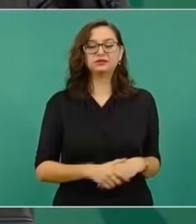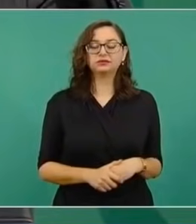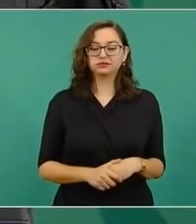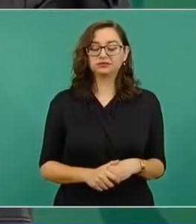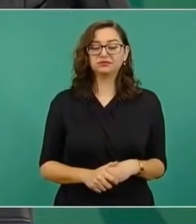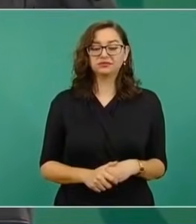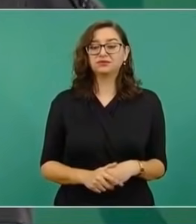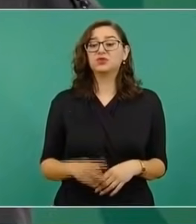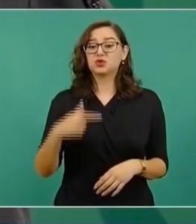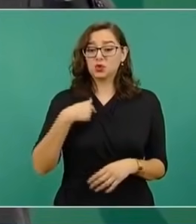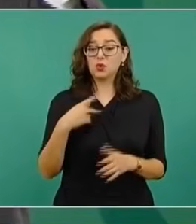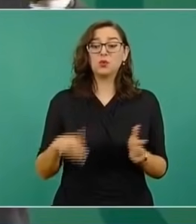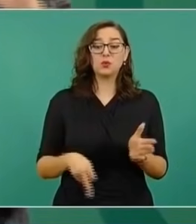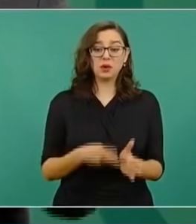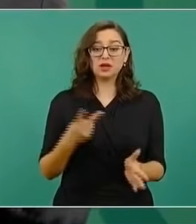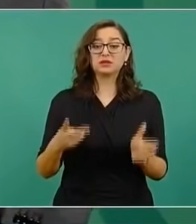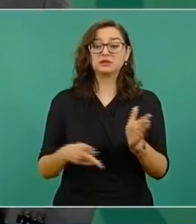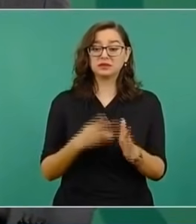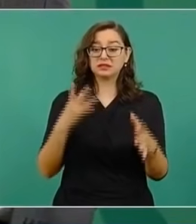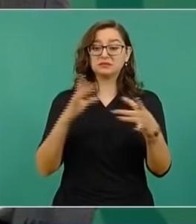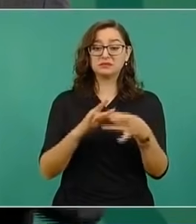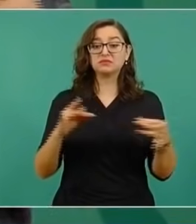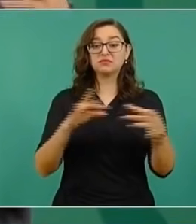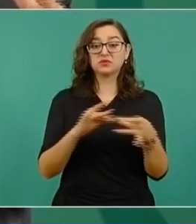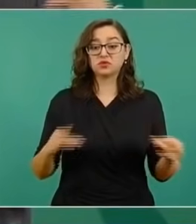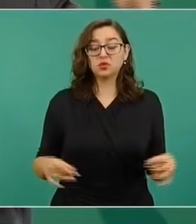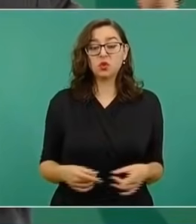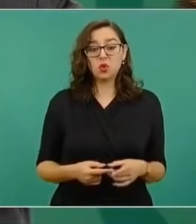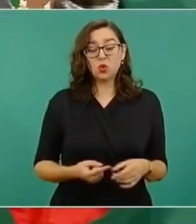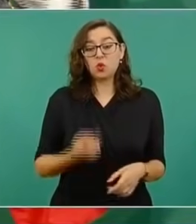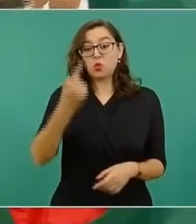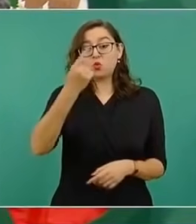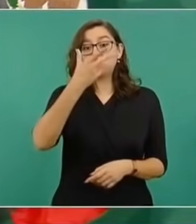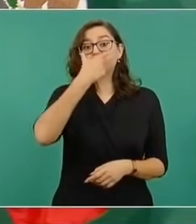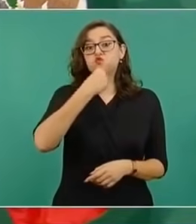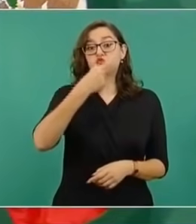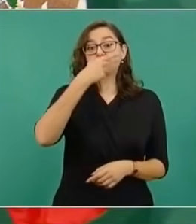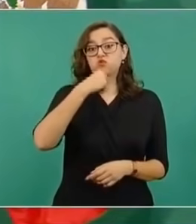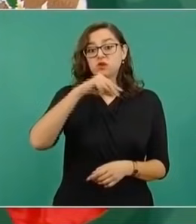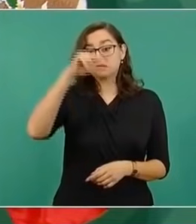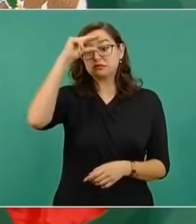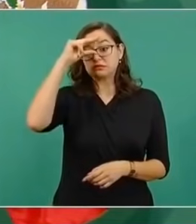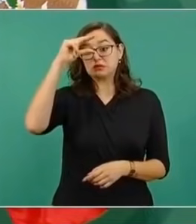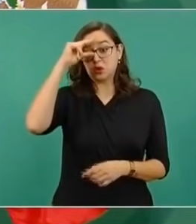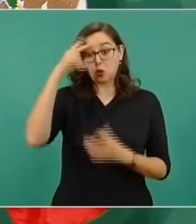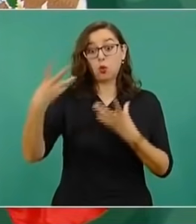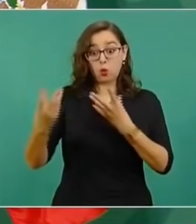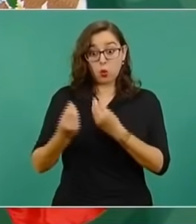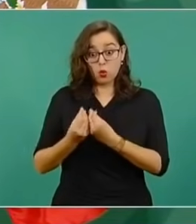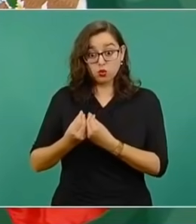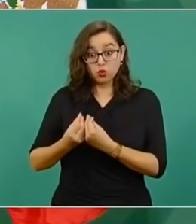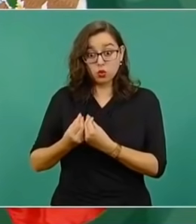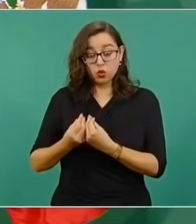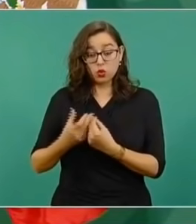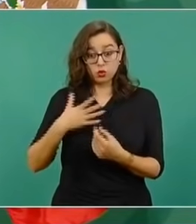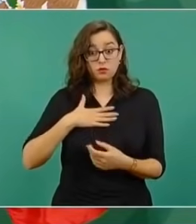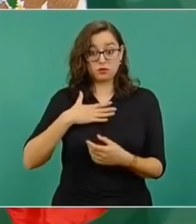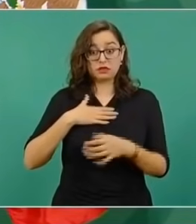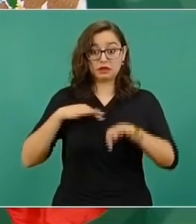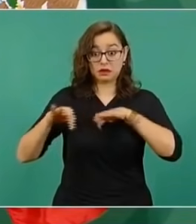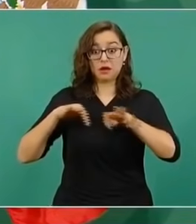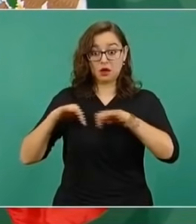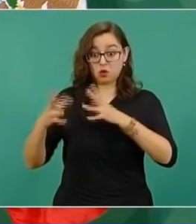he comentado aquí de un intelectual, hasta vinculado a nosotros, que un artículo en La